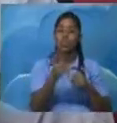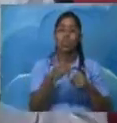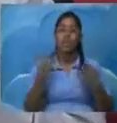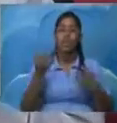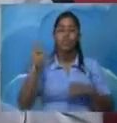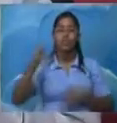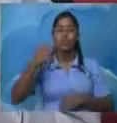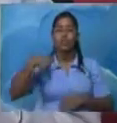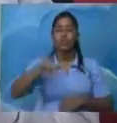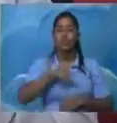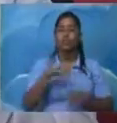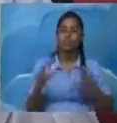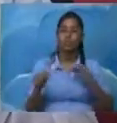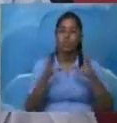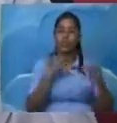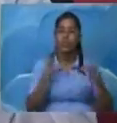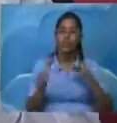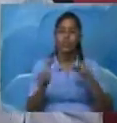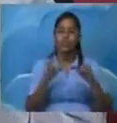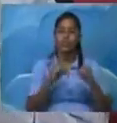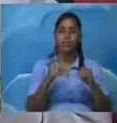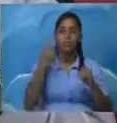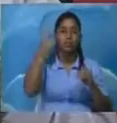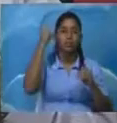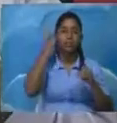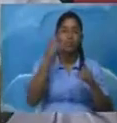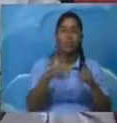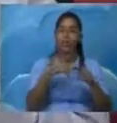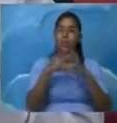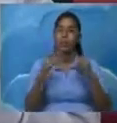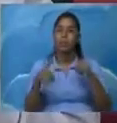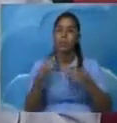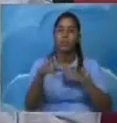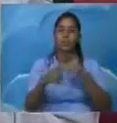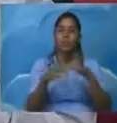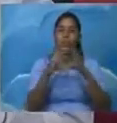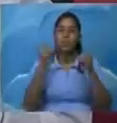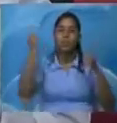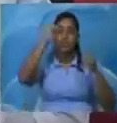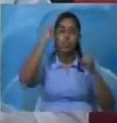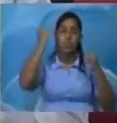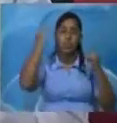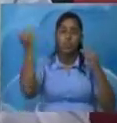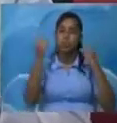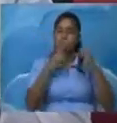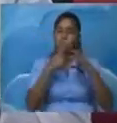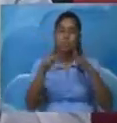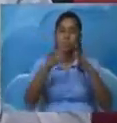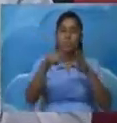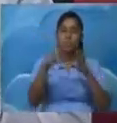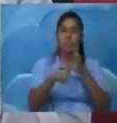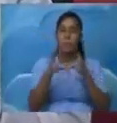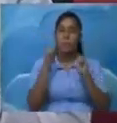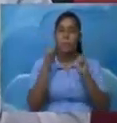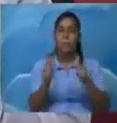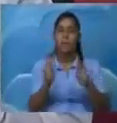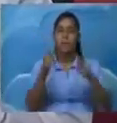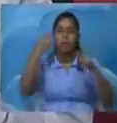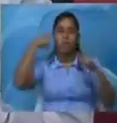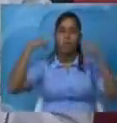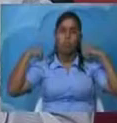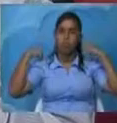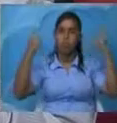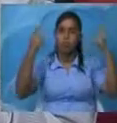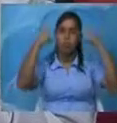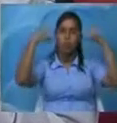nosotros hablamos, bueno, palabras humanas, una sabiduría técnica, bien trazada la